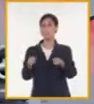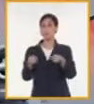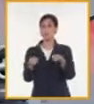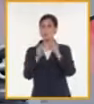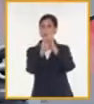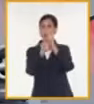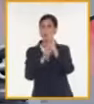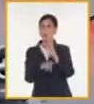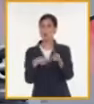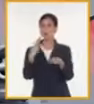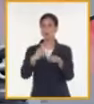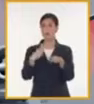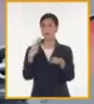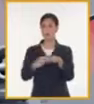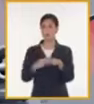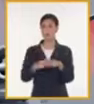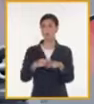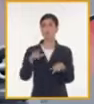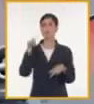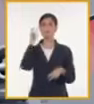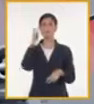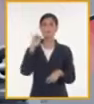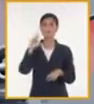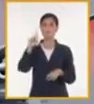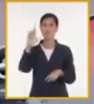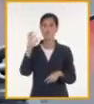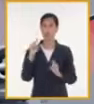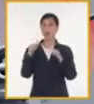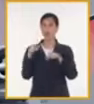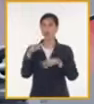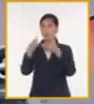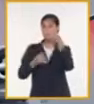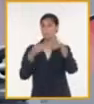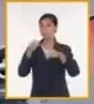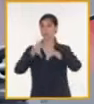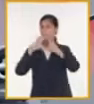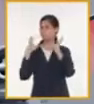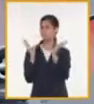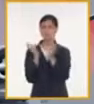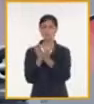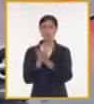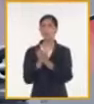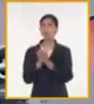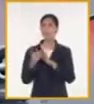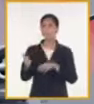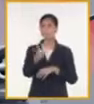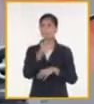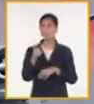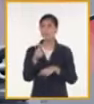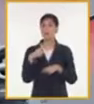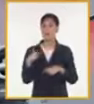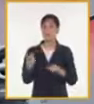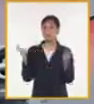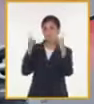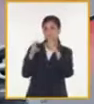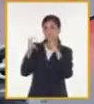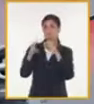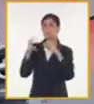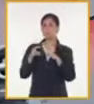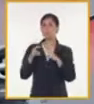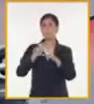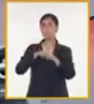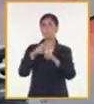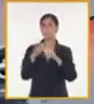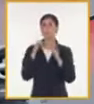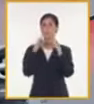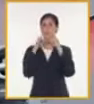conversando esta tarde aportando elementos información de primera mano para para todo nuestro pueblo y la opinión pública internacional Los